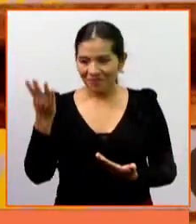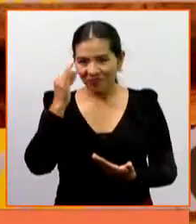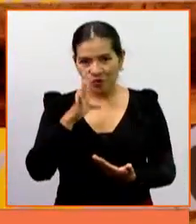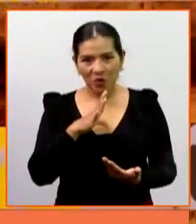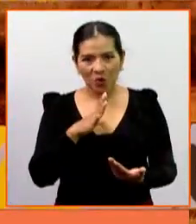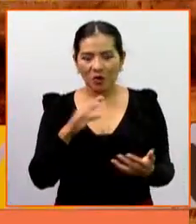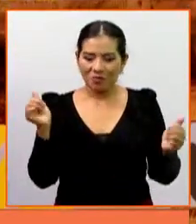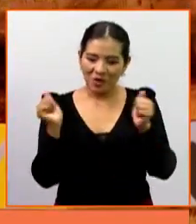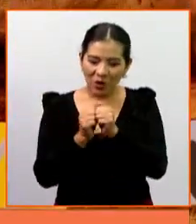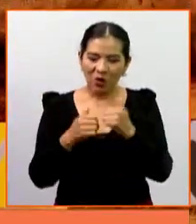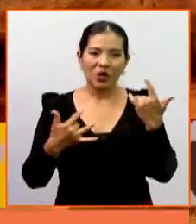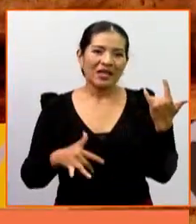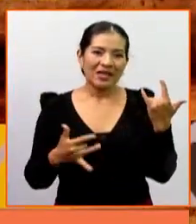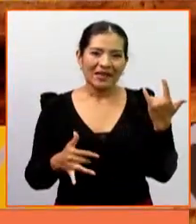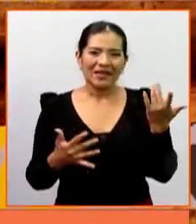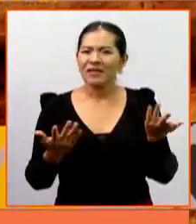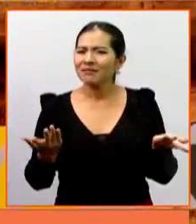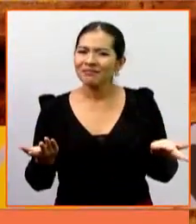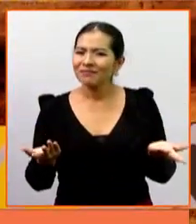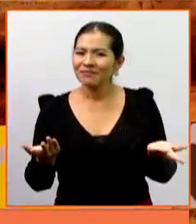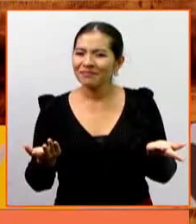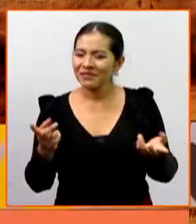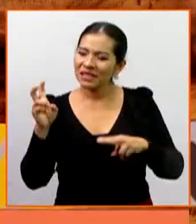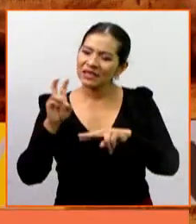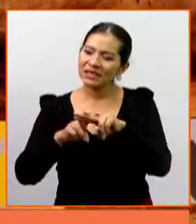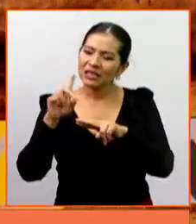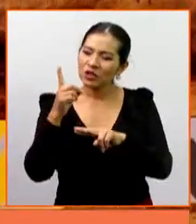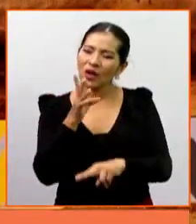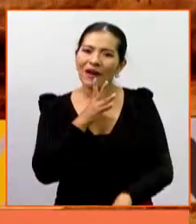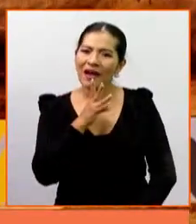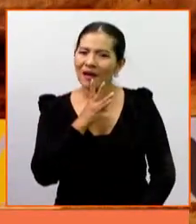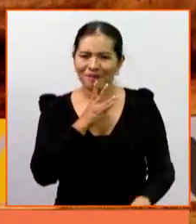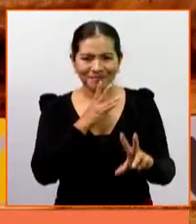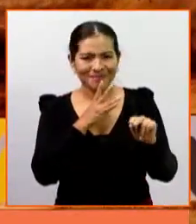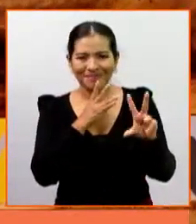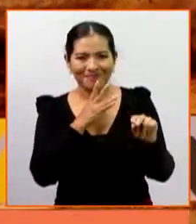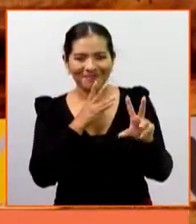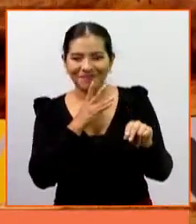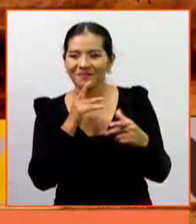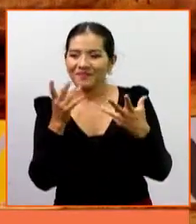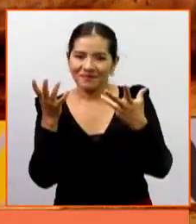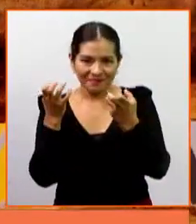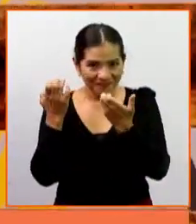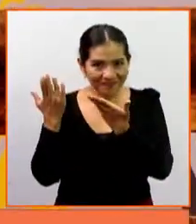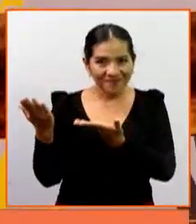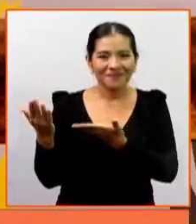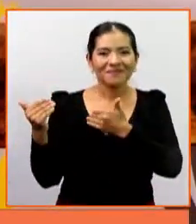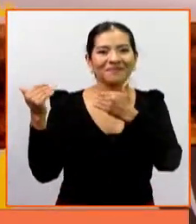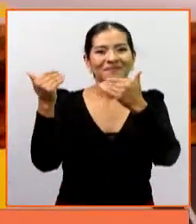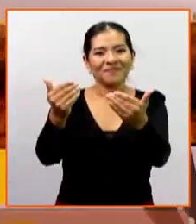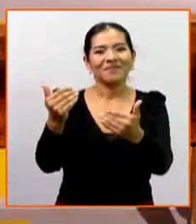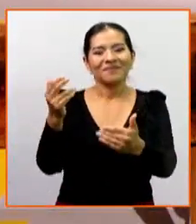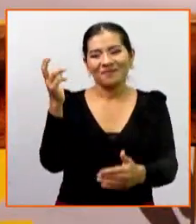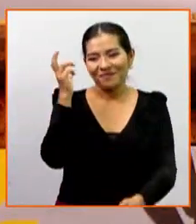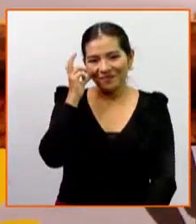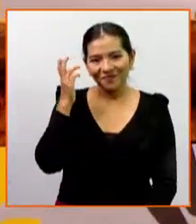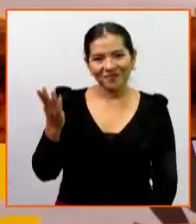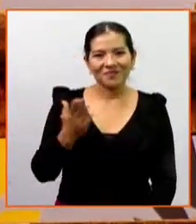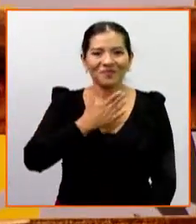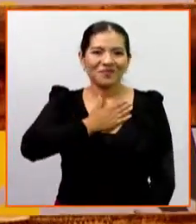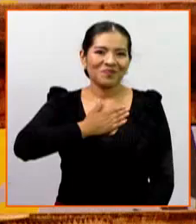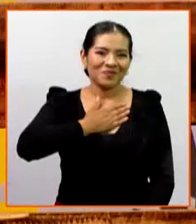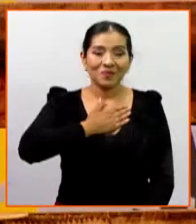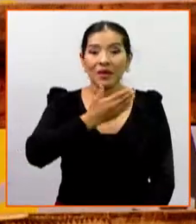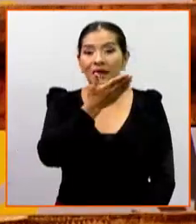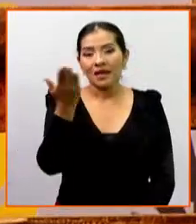con su guitarra, no lo voy a hacer simplemente hablar, no. también quiero escuchar. Y estoy segura que ustedes en